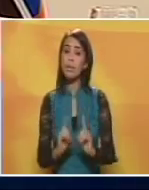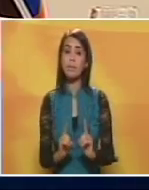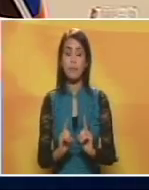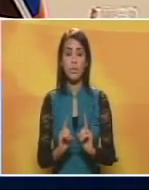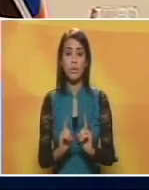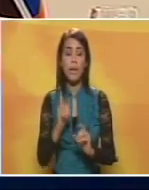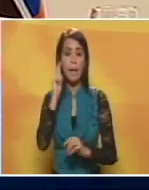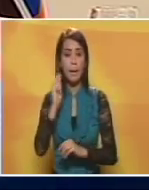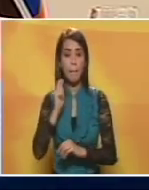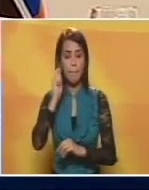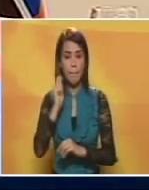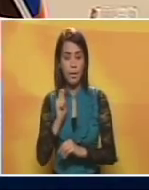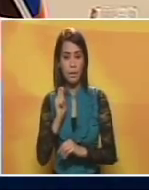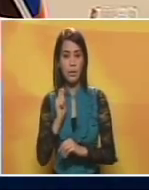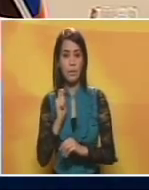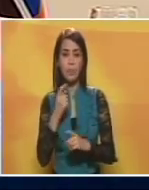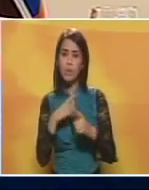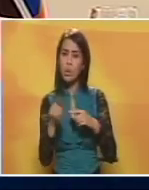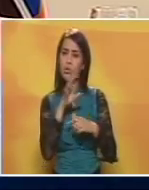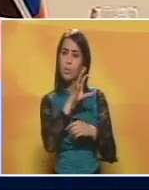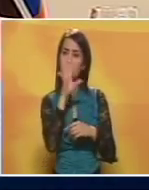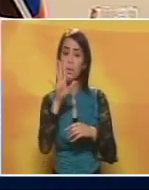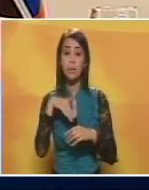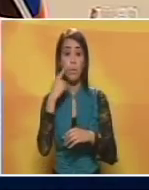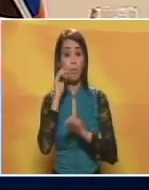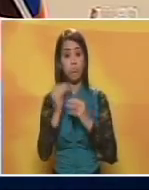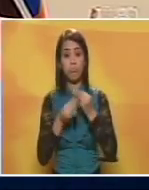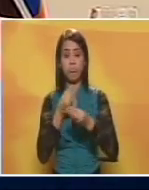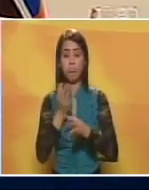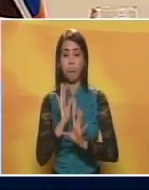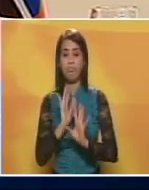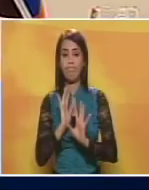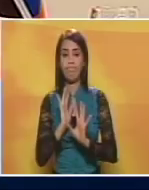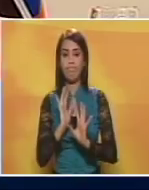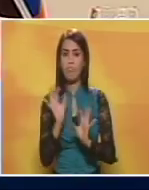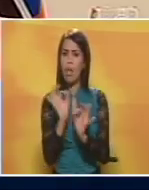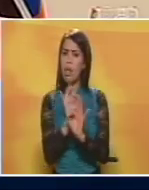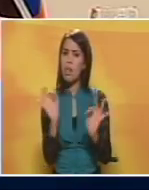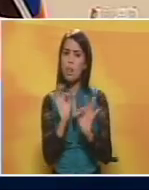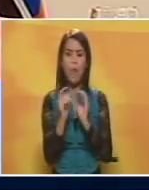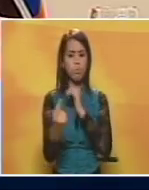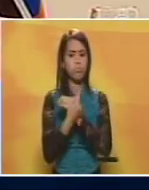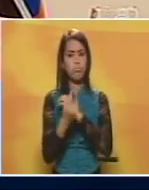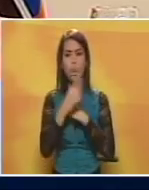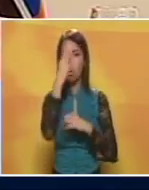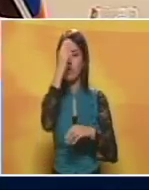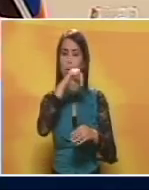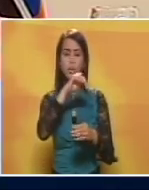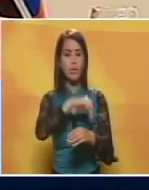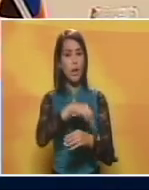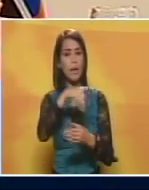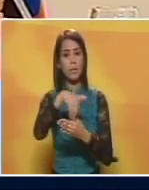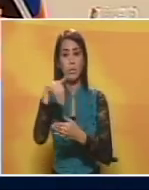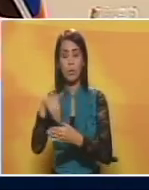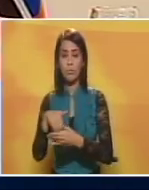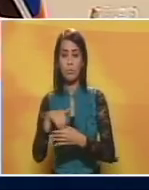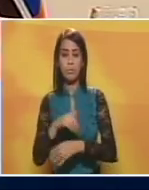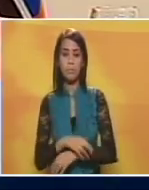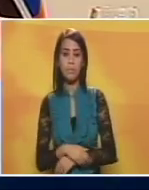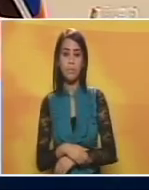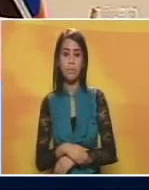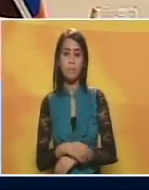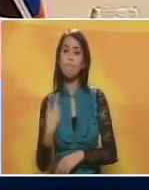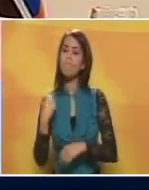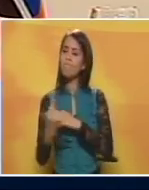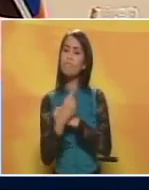que parlamentos ajenos puedan hacer. No tiene nada que ver con el Consejo Nacional Electoral. El Consejo Nacional Electoral